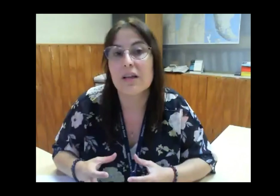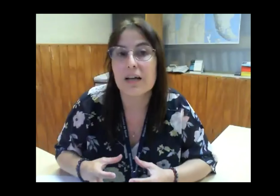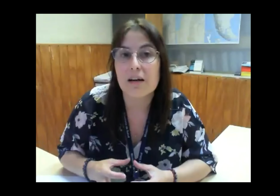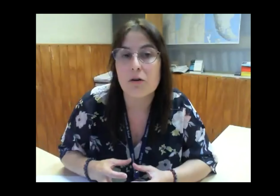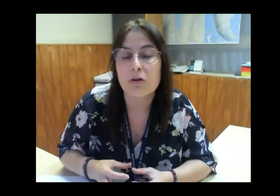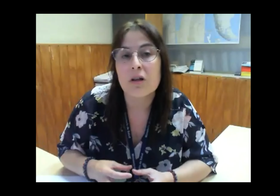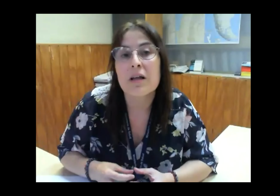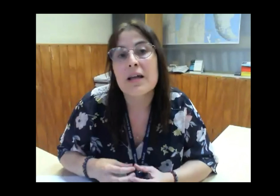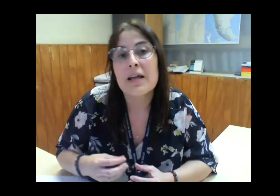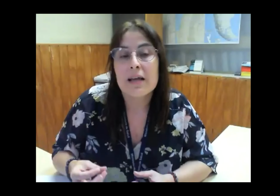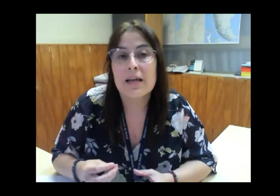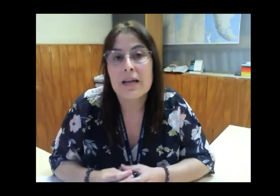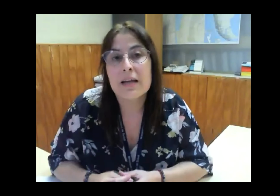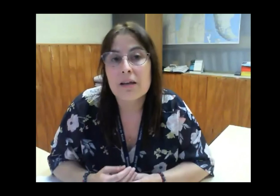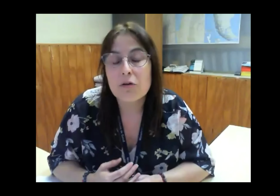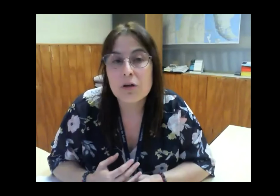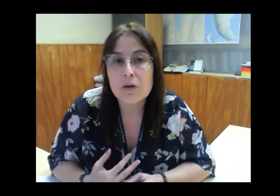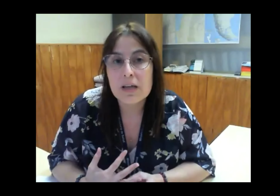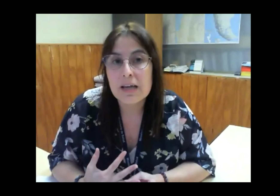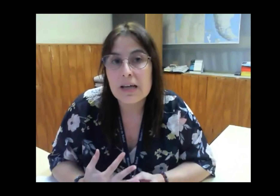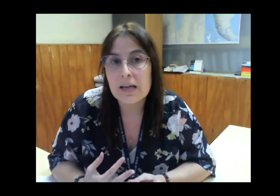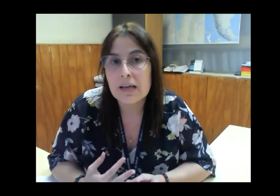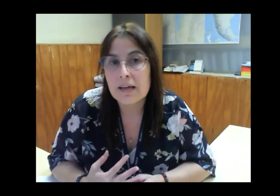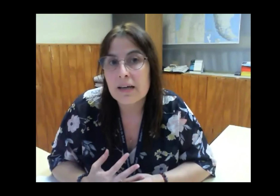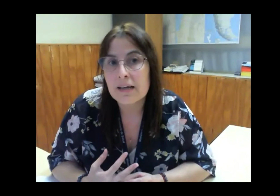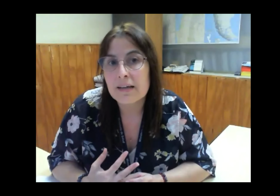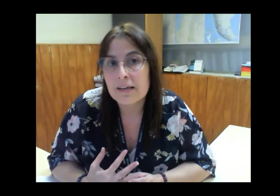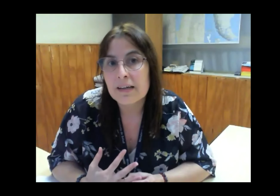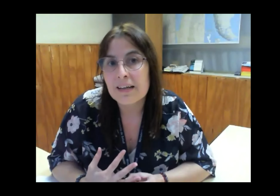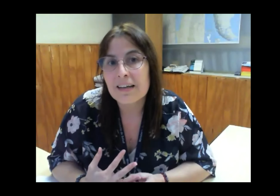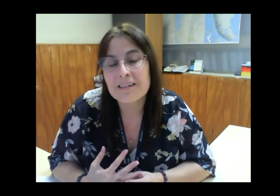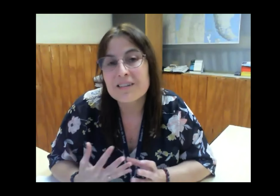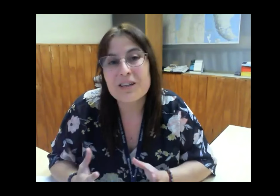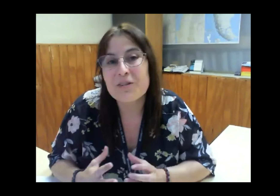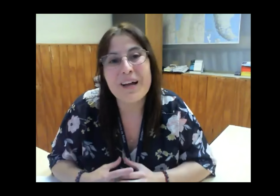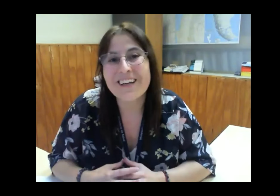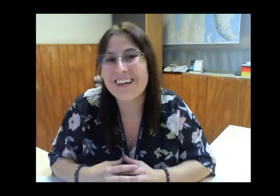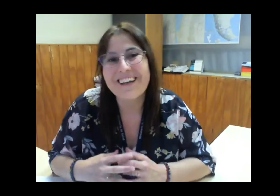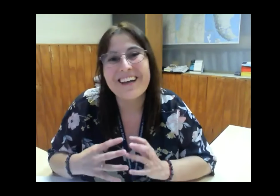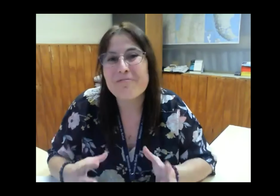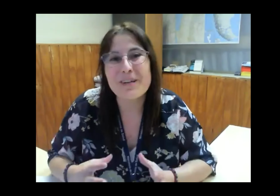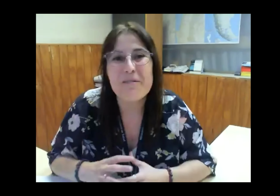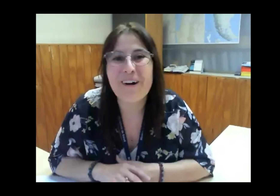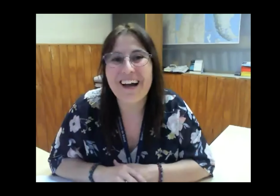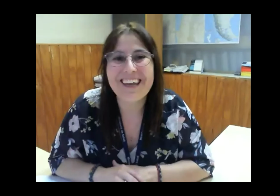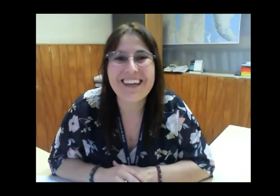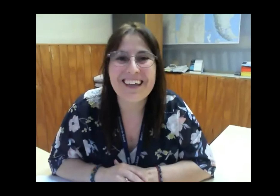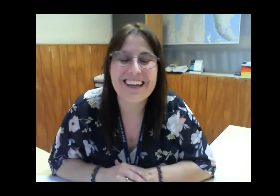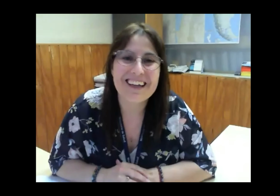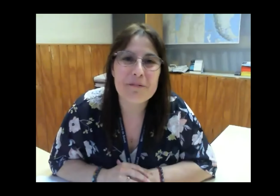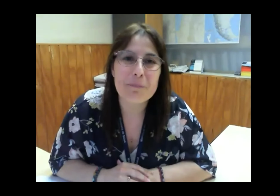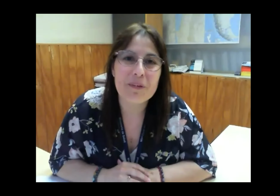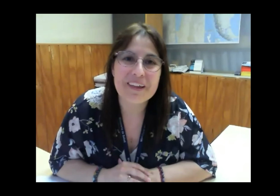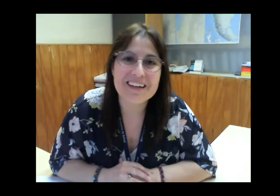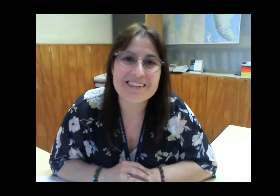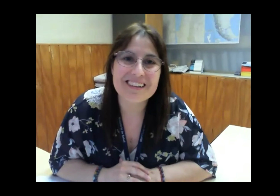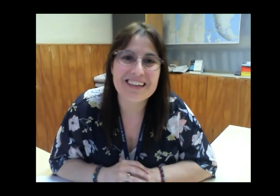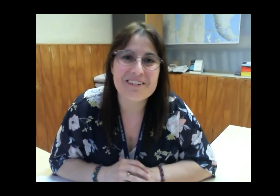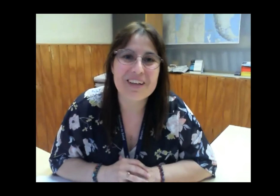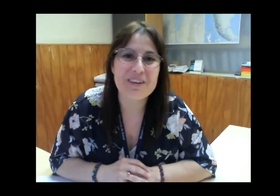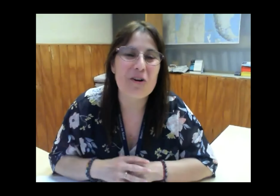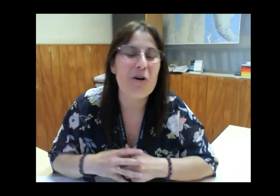donde instalarlo. Yo creo que, insisto, Mike, y esperamos ahí